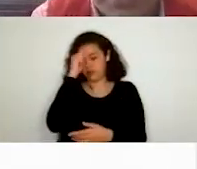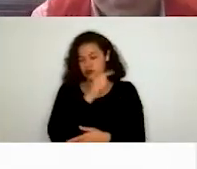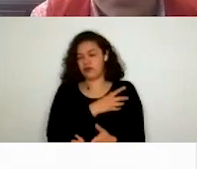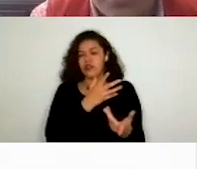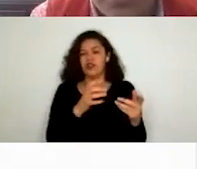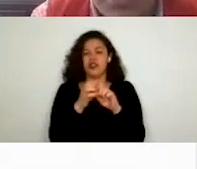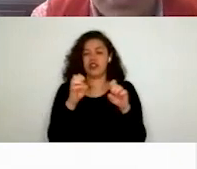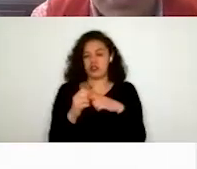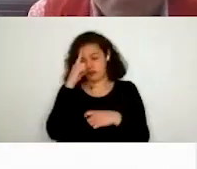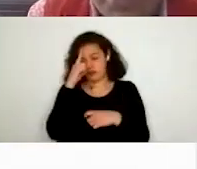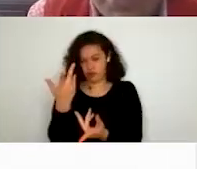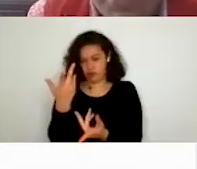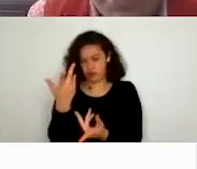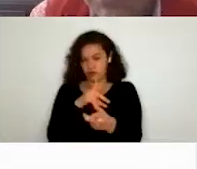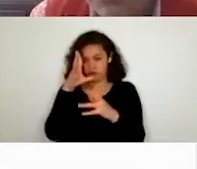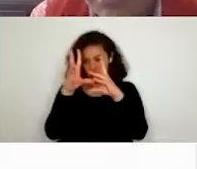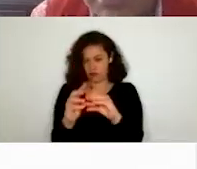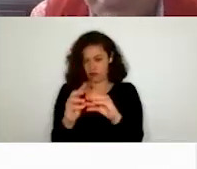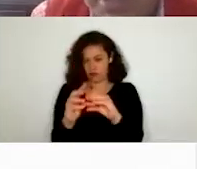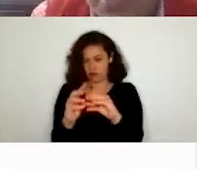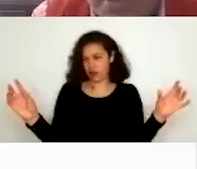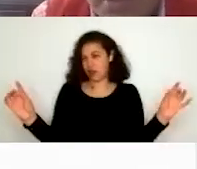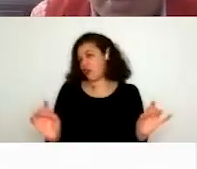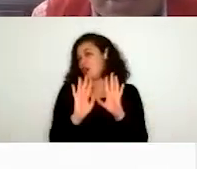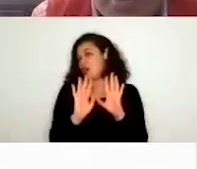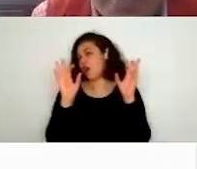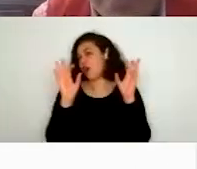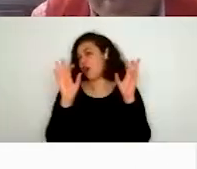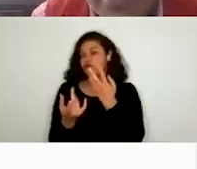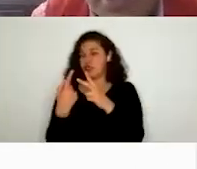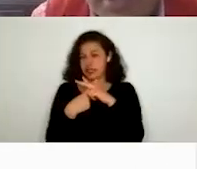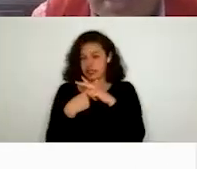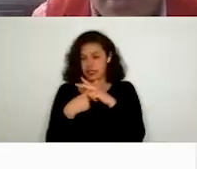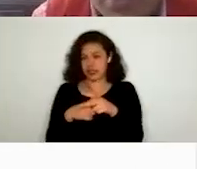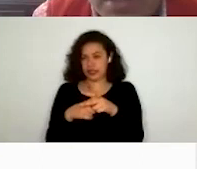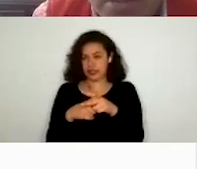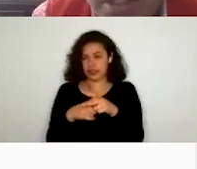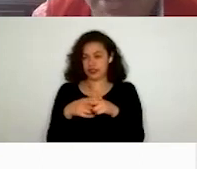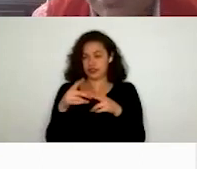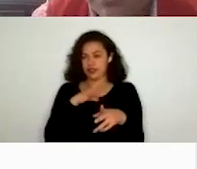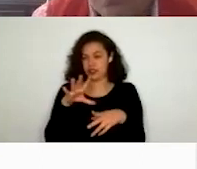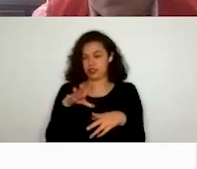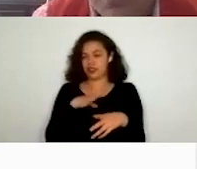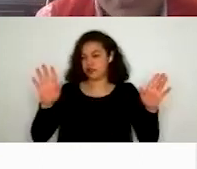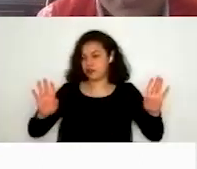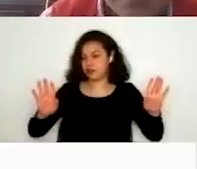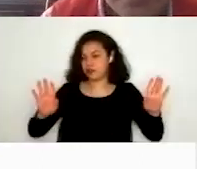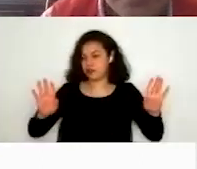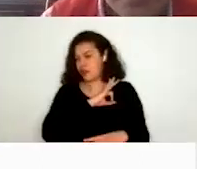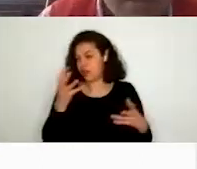de incendio, para que en caso de que se presente un conato de incendio, estos estén en condiciones de